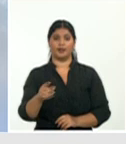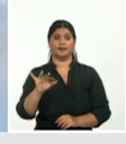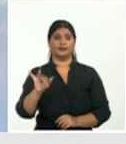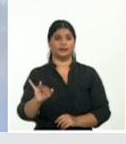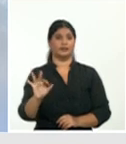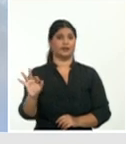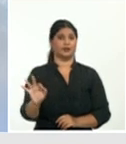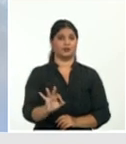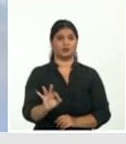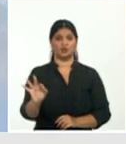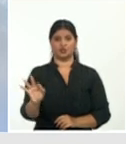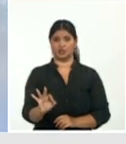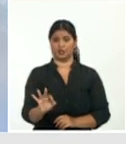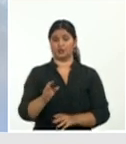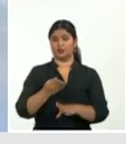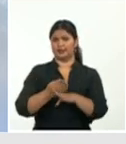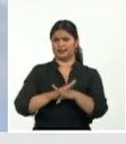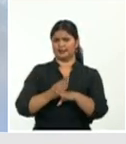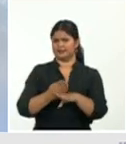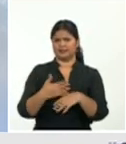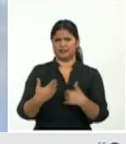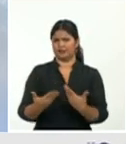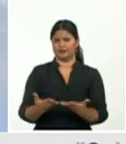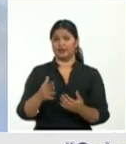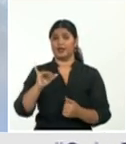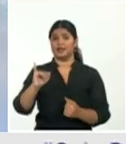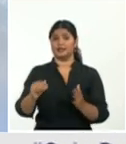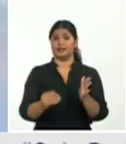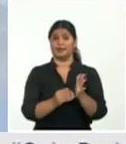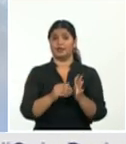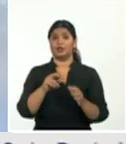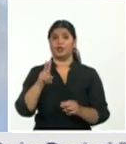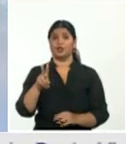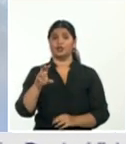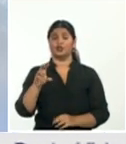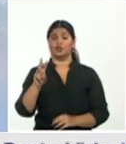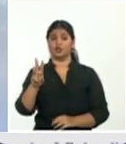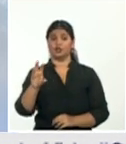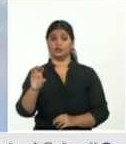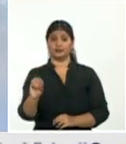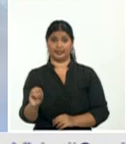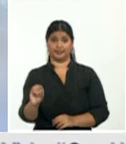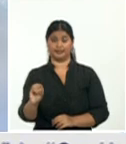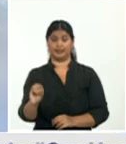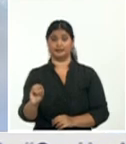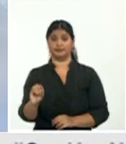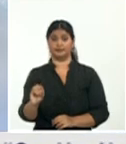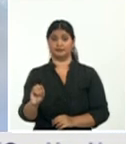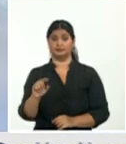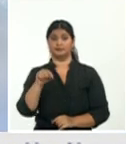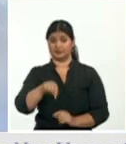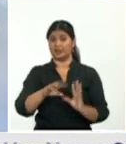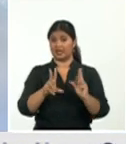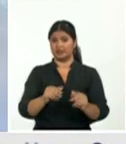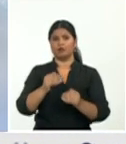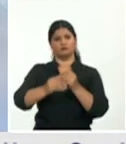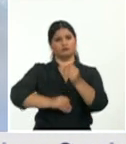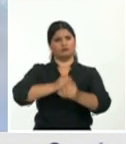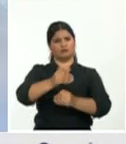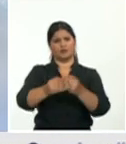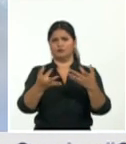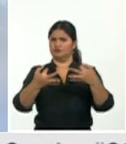97,7%, estamos hablando de 6.230, con una evolución clínica estable.